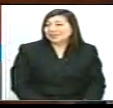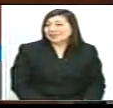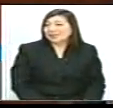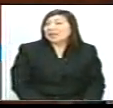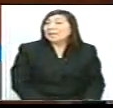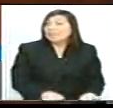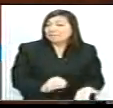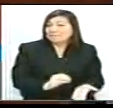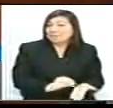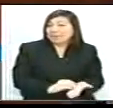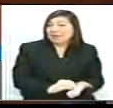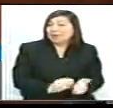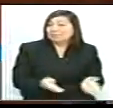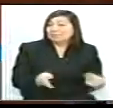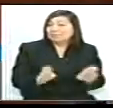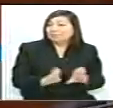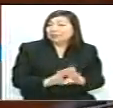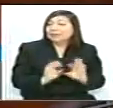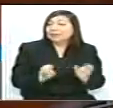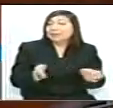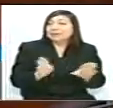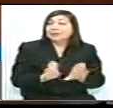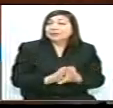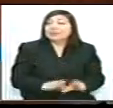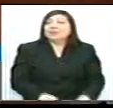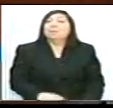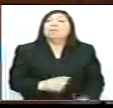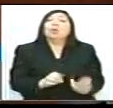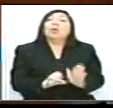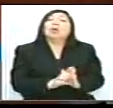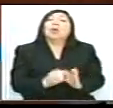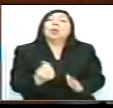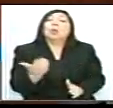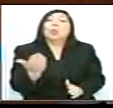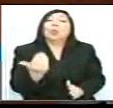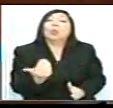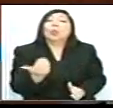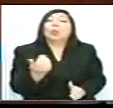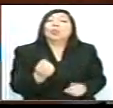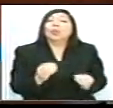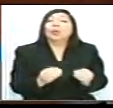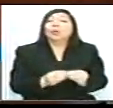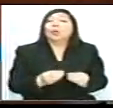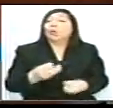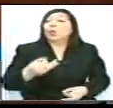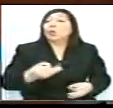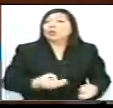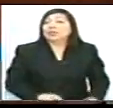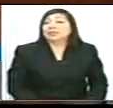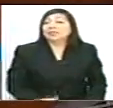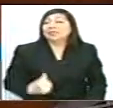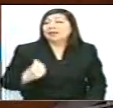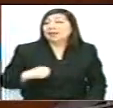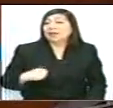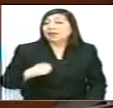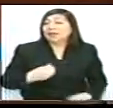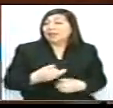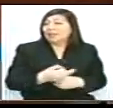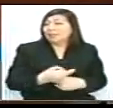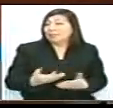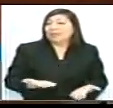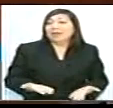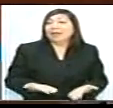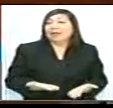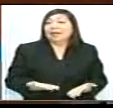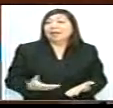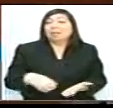es más, se cerraría así la puerta, presidenta, por ejemplo, al reclamo que vienen haciendo con justicia alcaldes distritales,